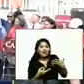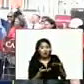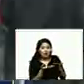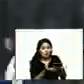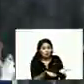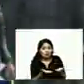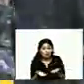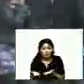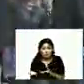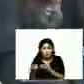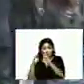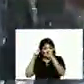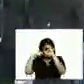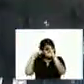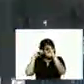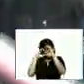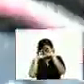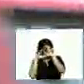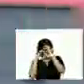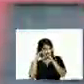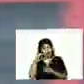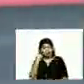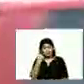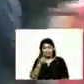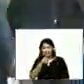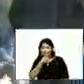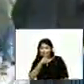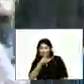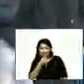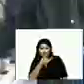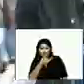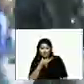imágenes de Ricardo Tobar, Igmar Batres, Noticiero Hechos.